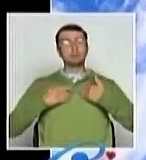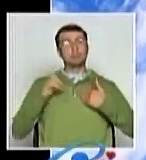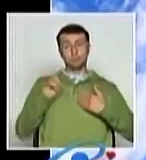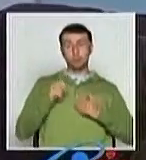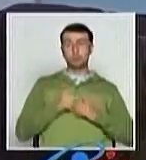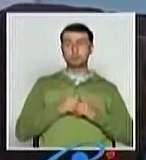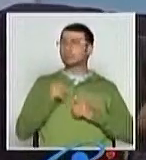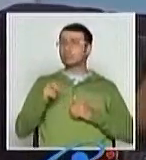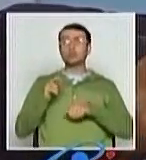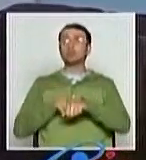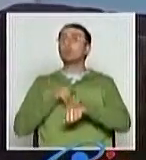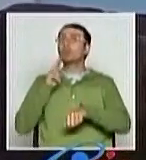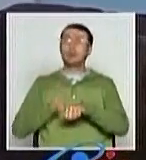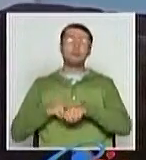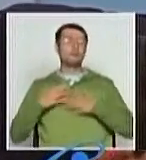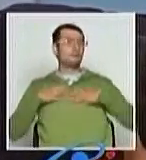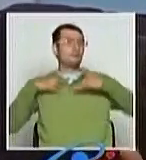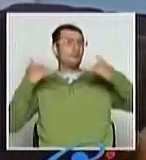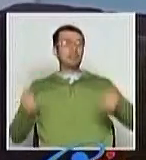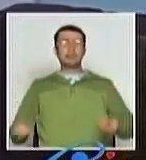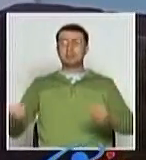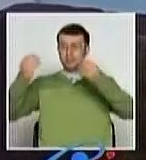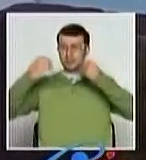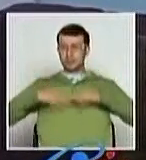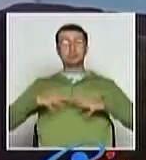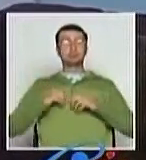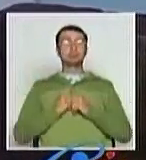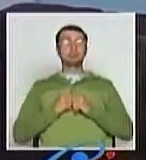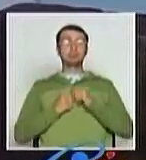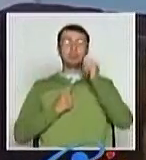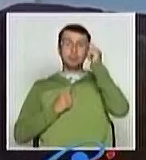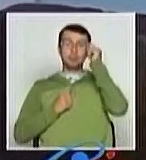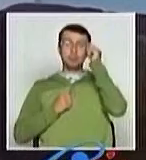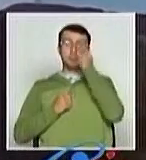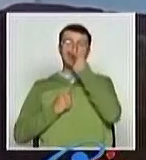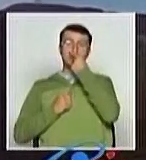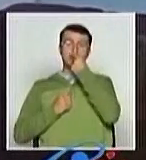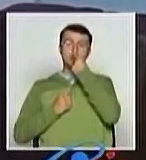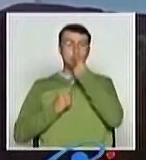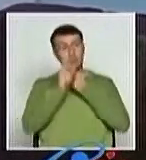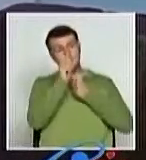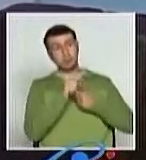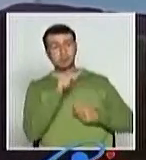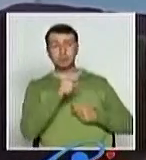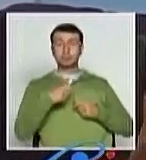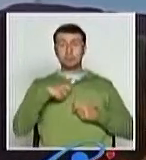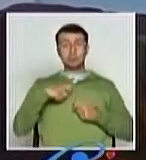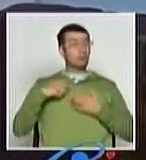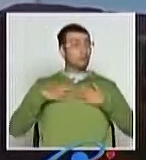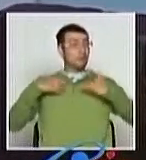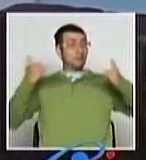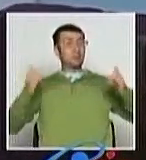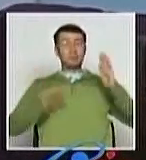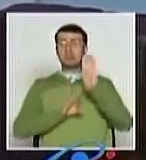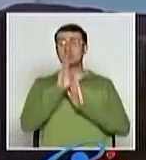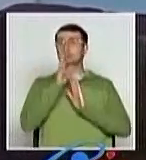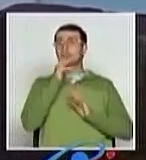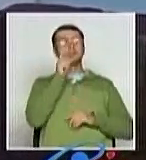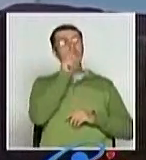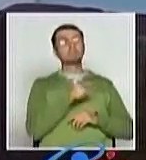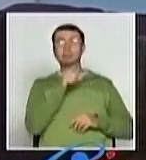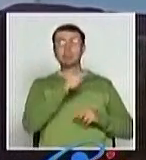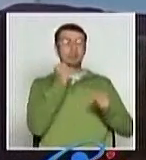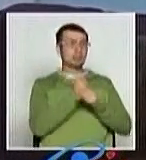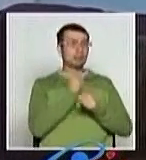el placer de los rituales de felicidad este ser humano esta dama no tienea rituales de felicidad trabaja como secretaria